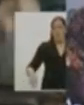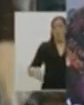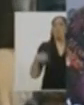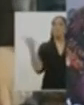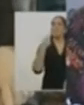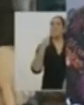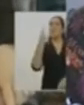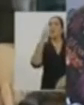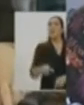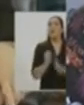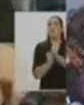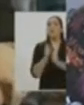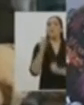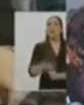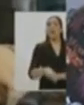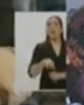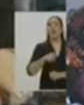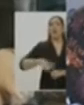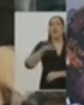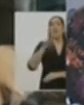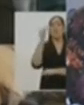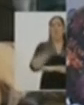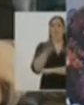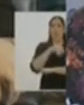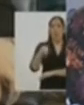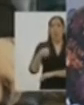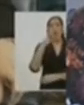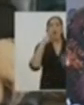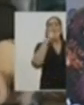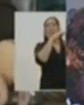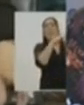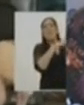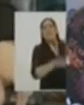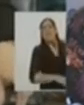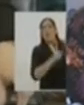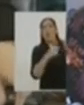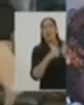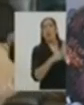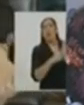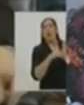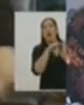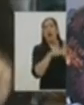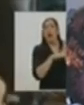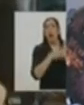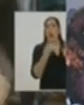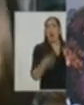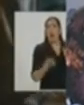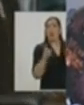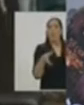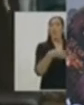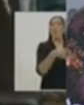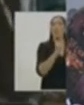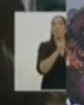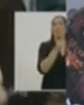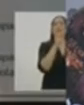Cruz, que luego de esta, aparece en el número 40, creo, 40, que es el grupo Austral. Así